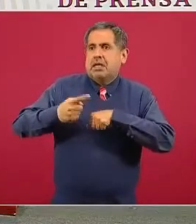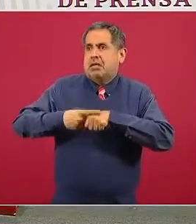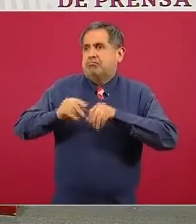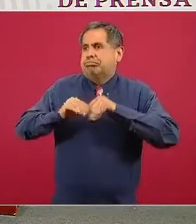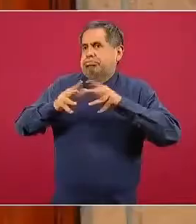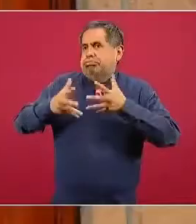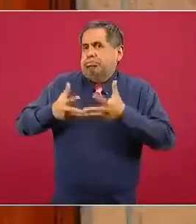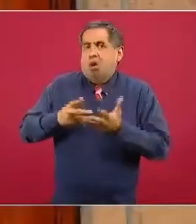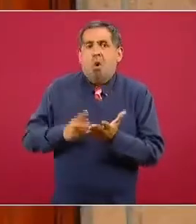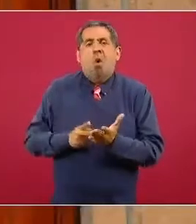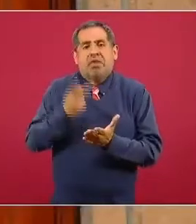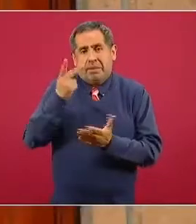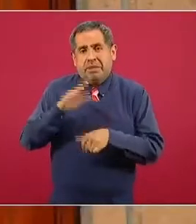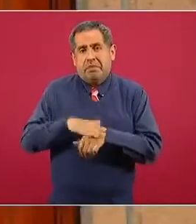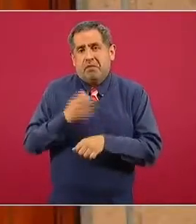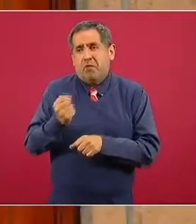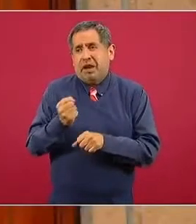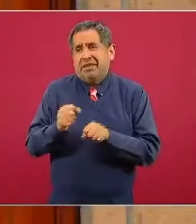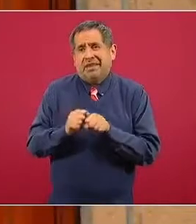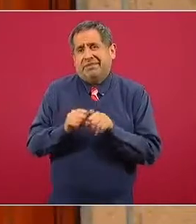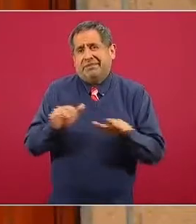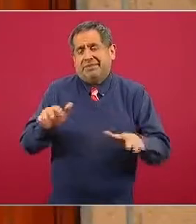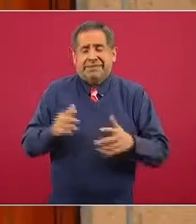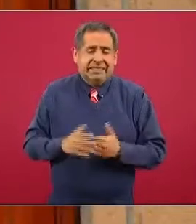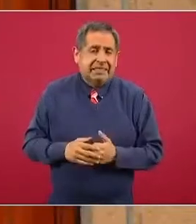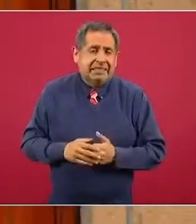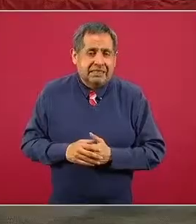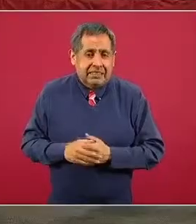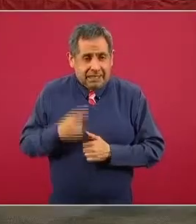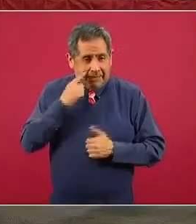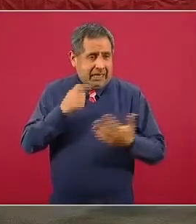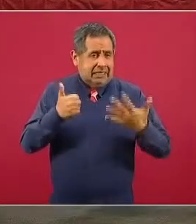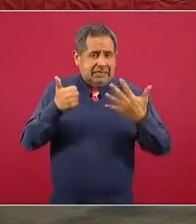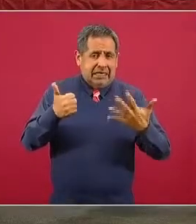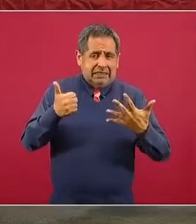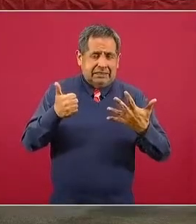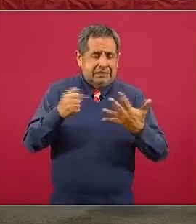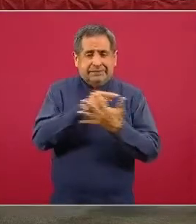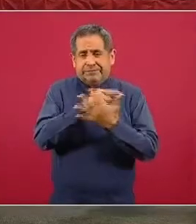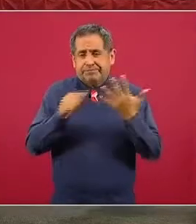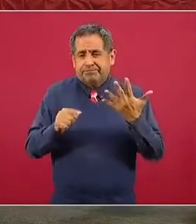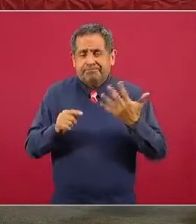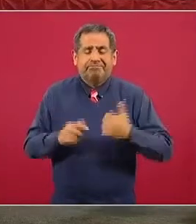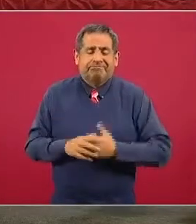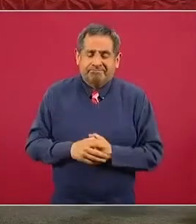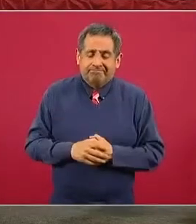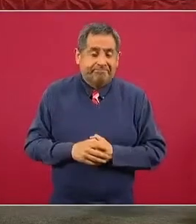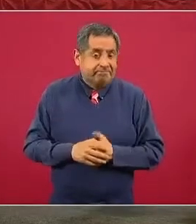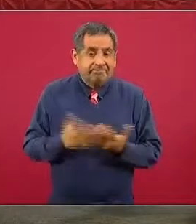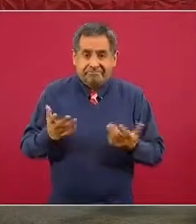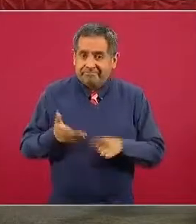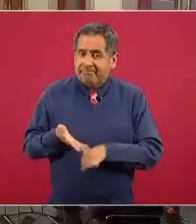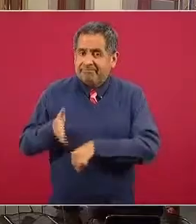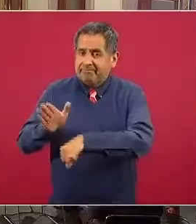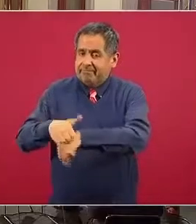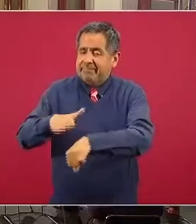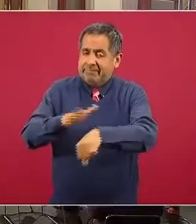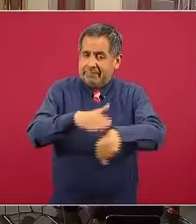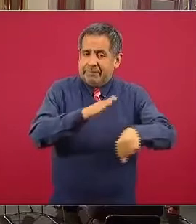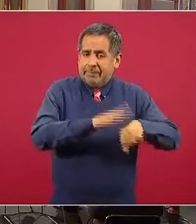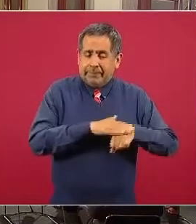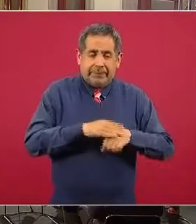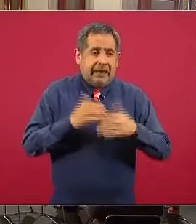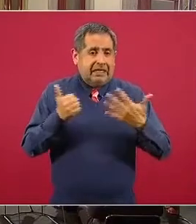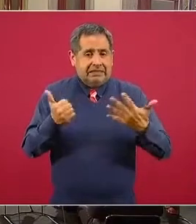estar teniendo. Entonces, de manera general, si vemos estas 6 diapositivas, definitivamente el llamado tendría que ser a